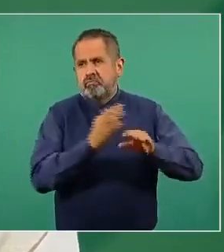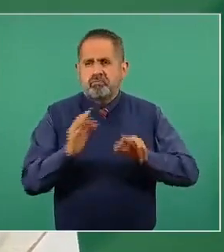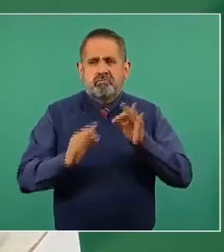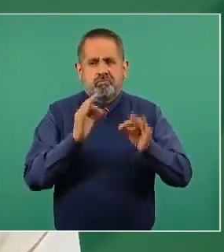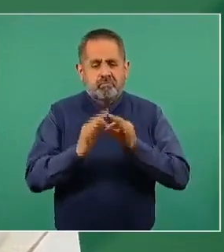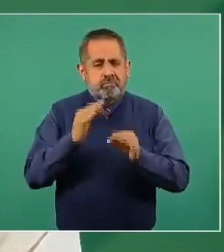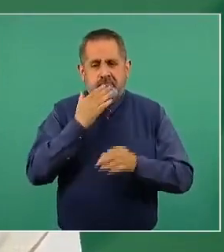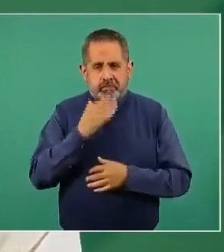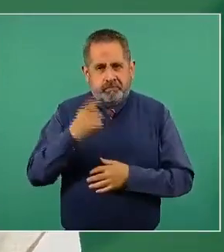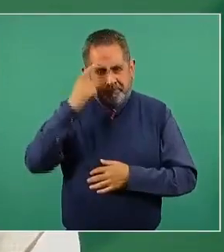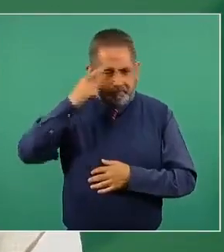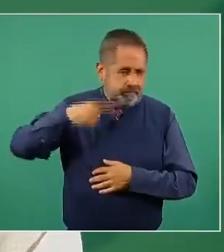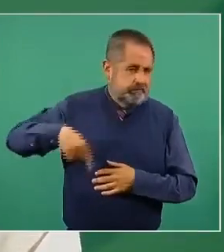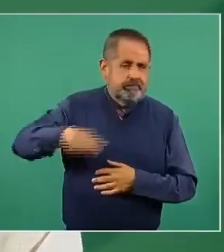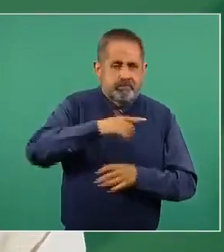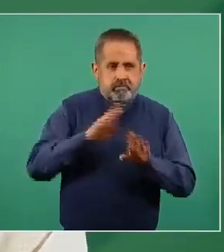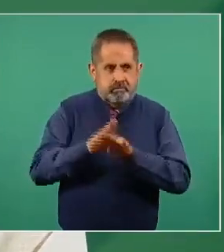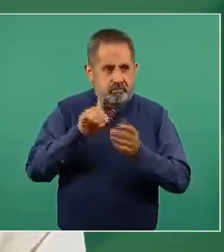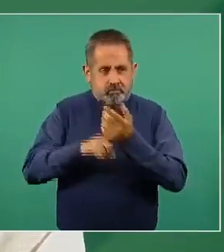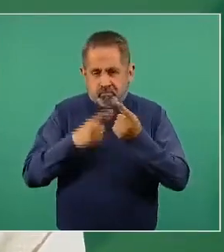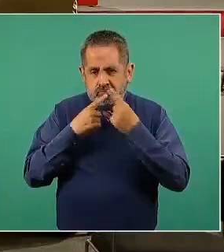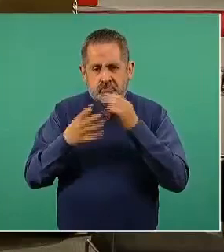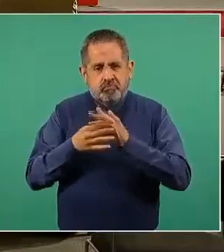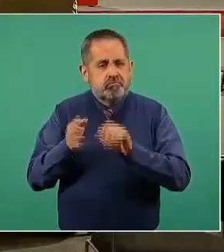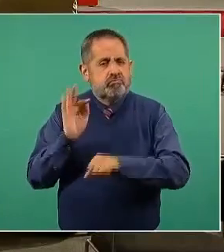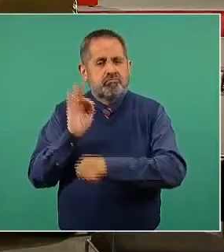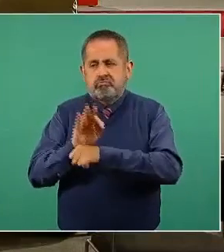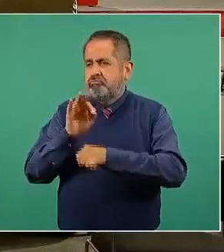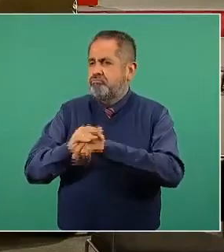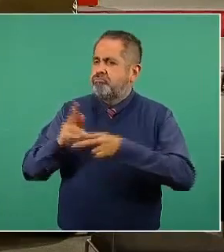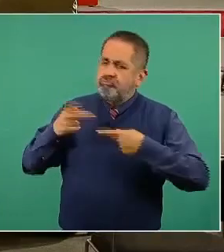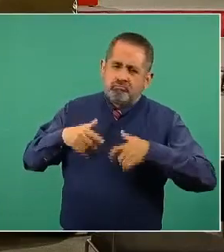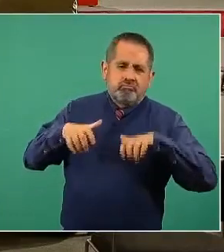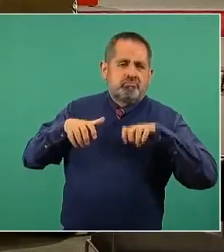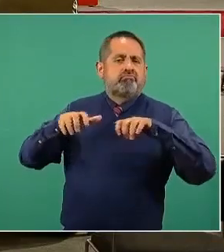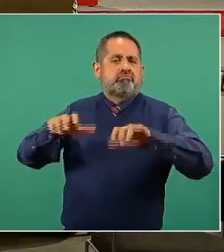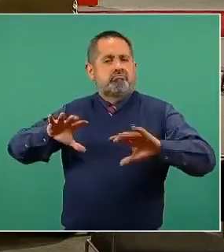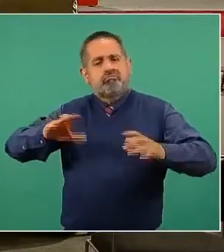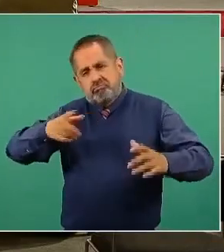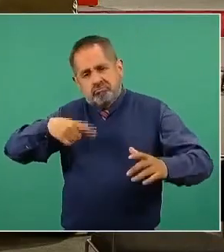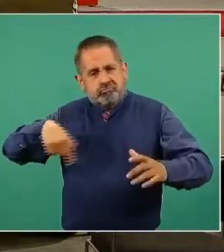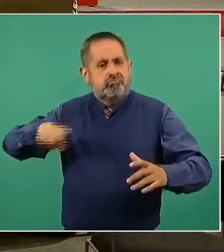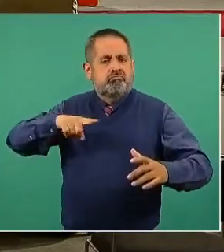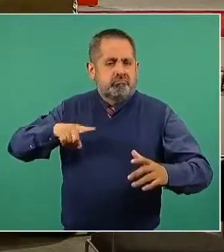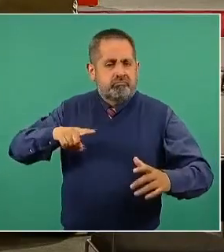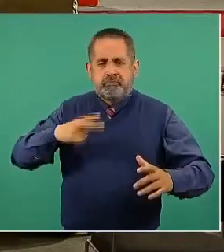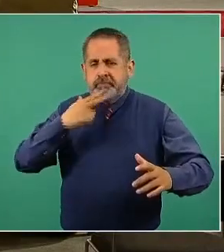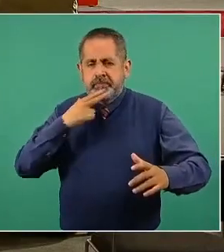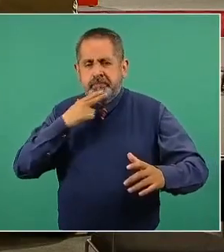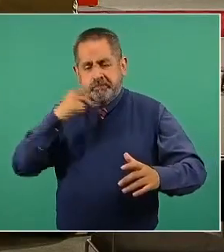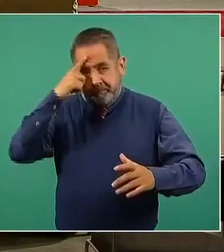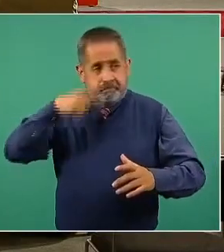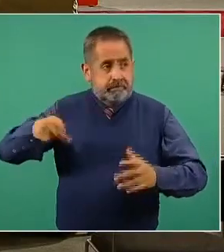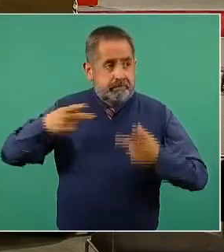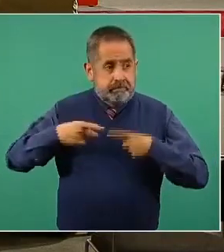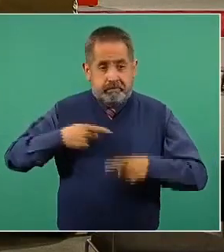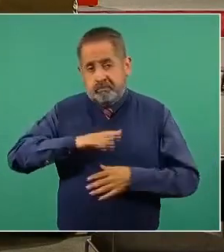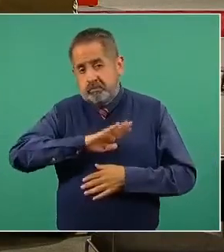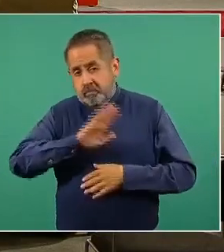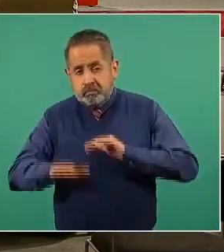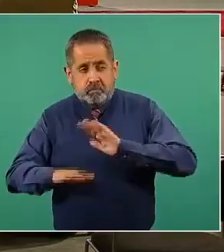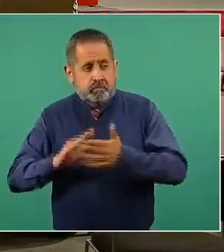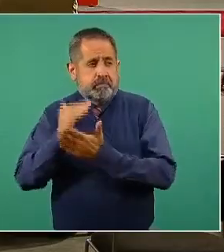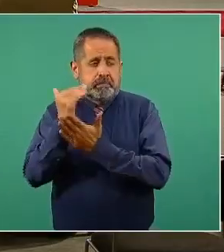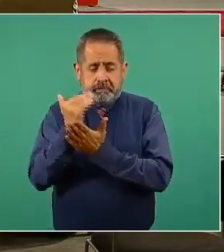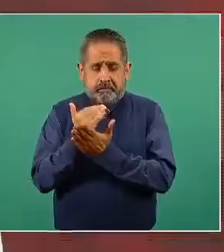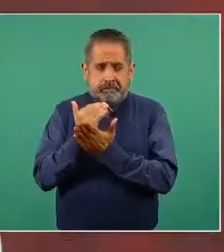en términos poblacionales, la capacidad protectora que puede en su momento reducir la mortalidad,